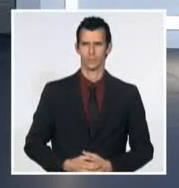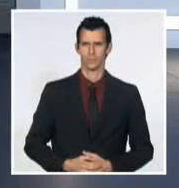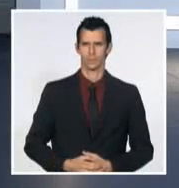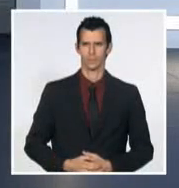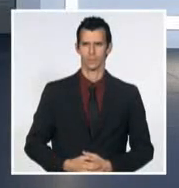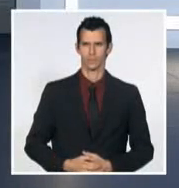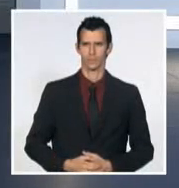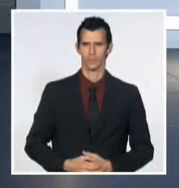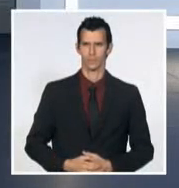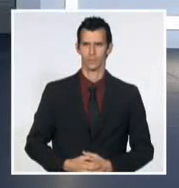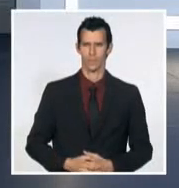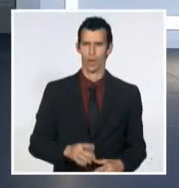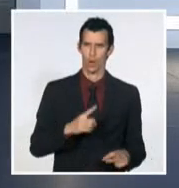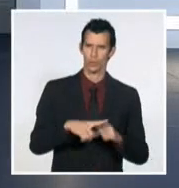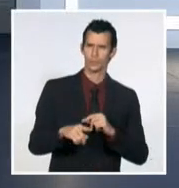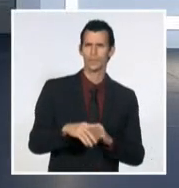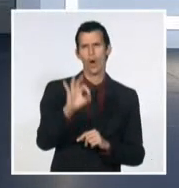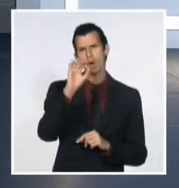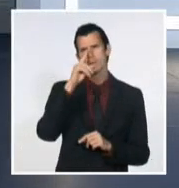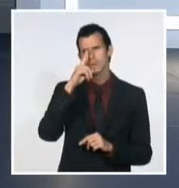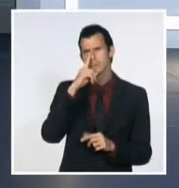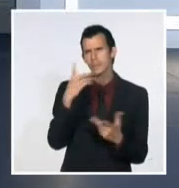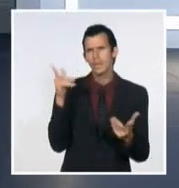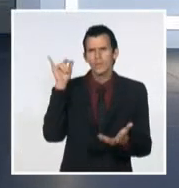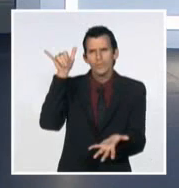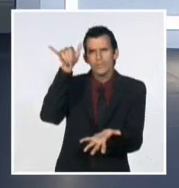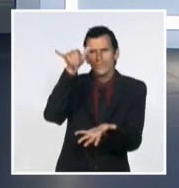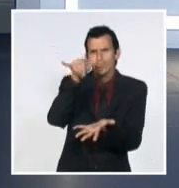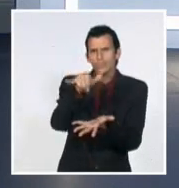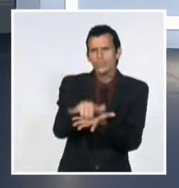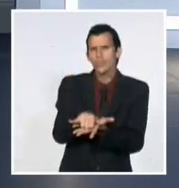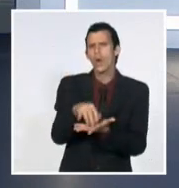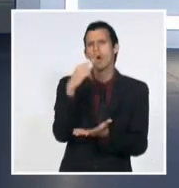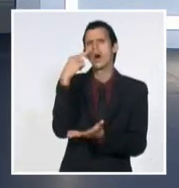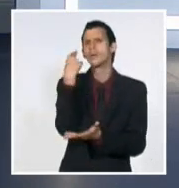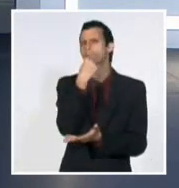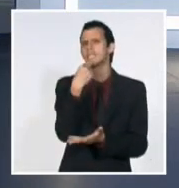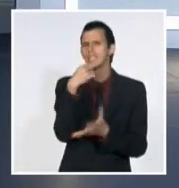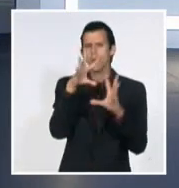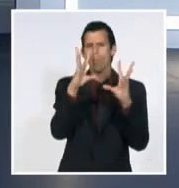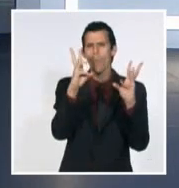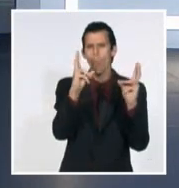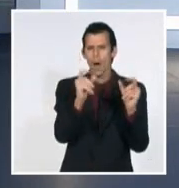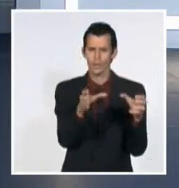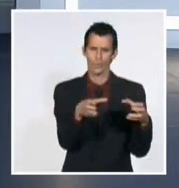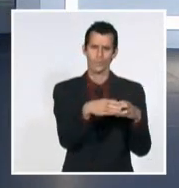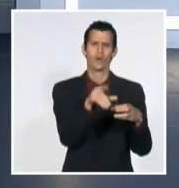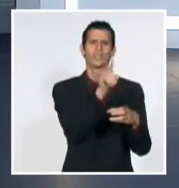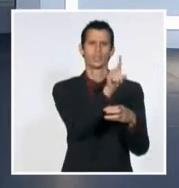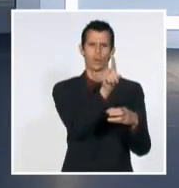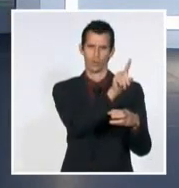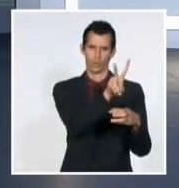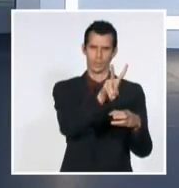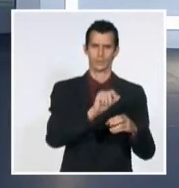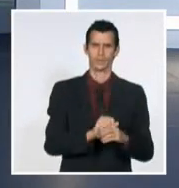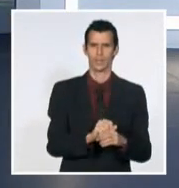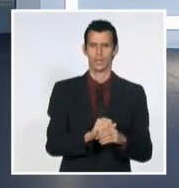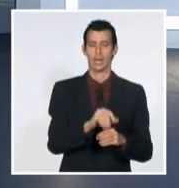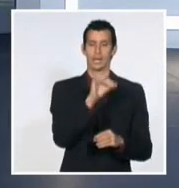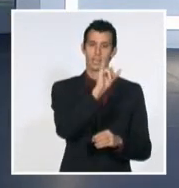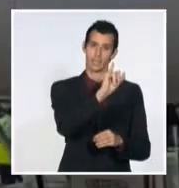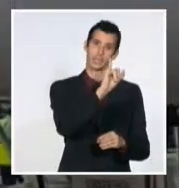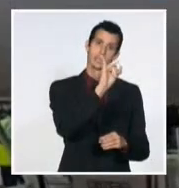Este 8 de noviembre arribaron al Aeropuerto Internacional José Martí 112 ciudadanos, 67 hombres y 45